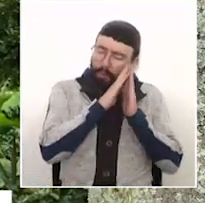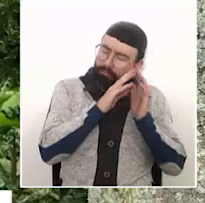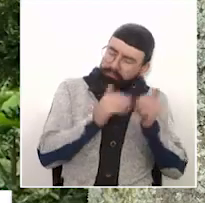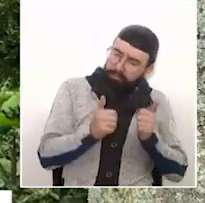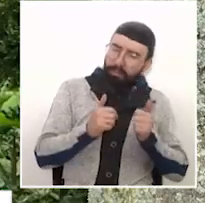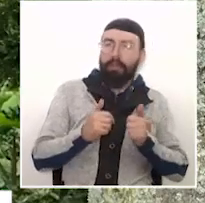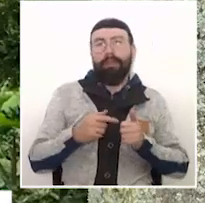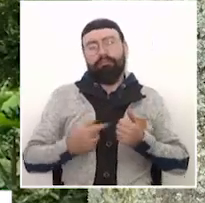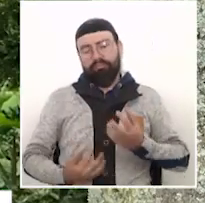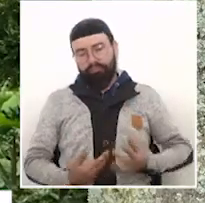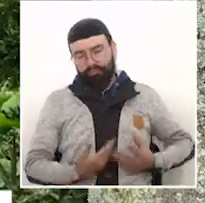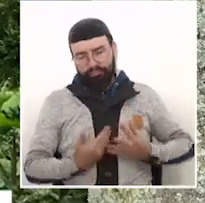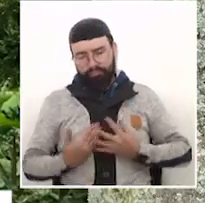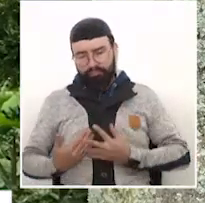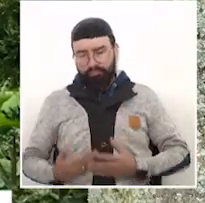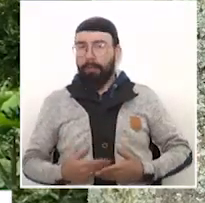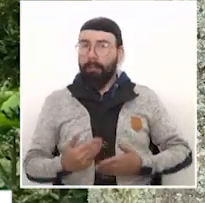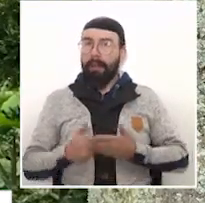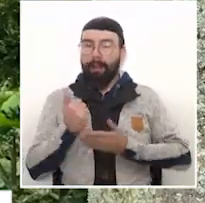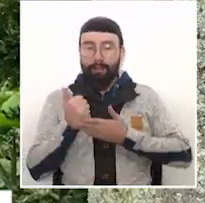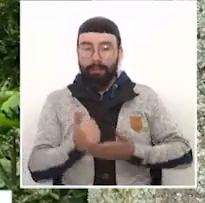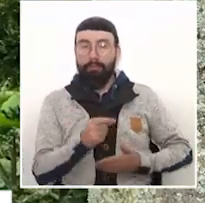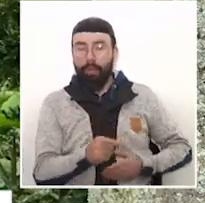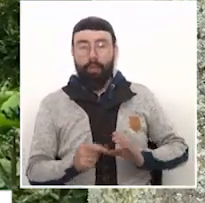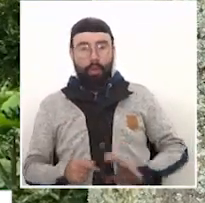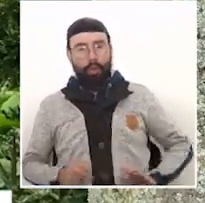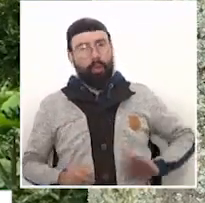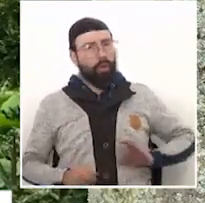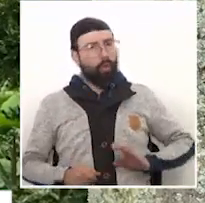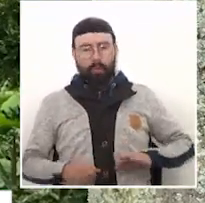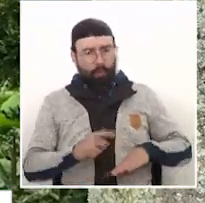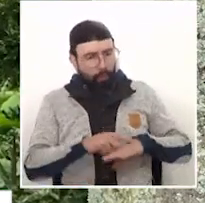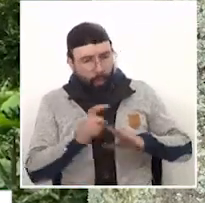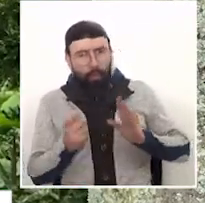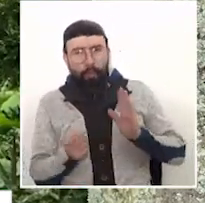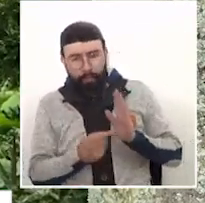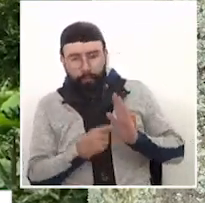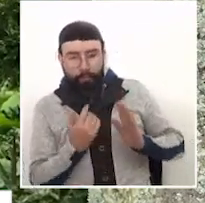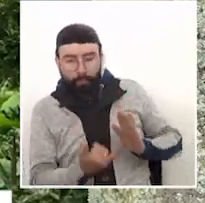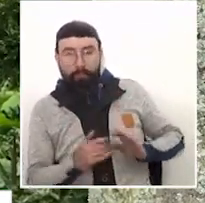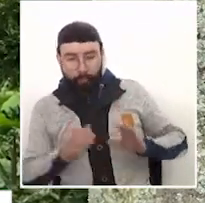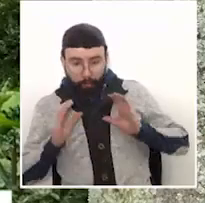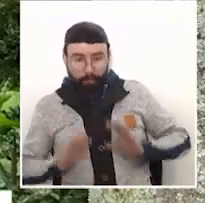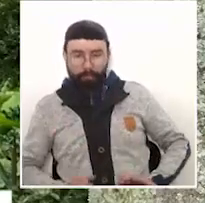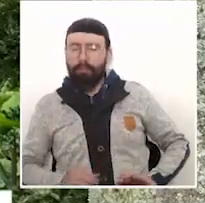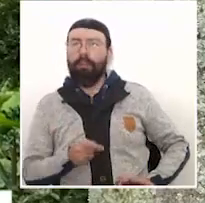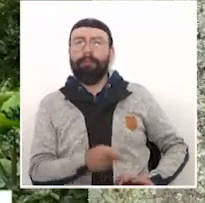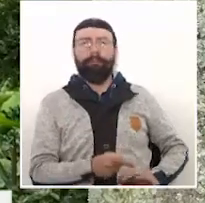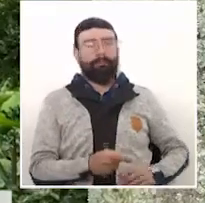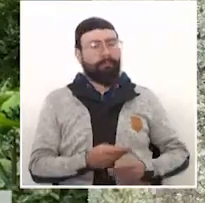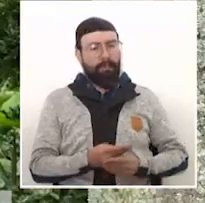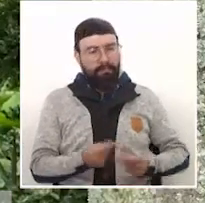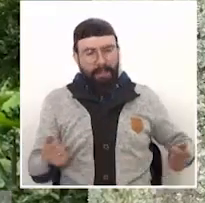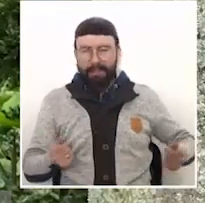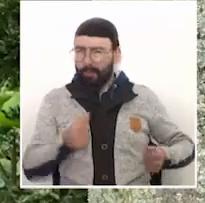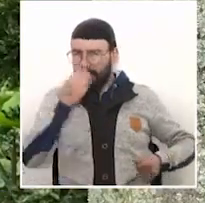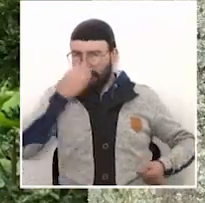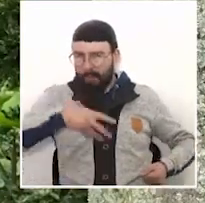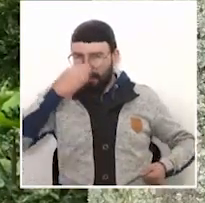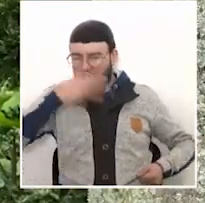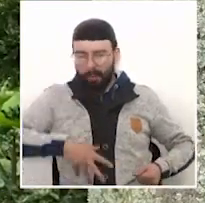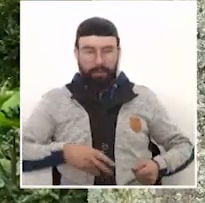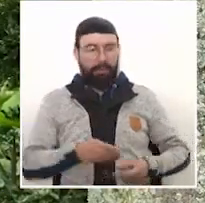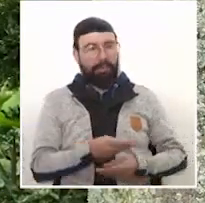Y empezamos a trabajarle al colon, empezamos a trabajarle a toda esa parte que me está consumiendo, al eliminar toda esa toxina que